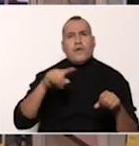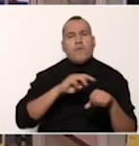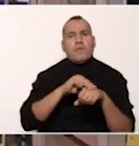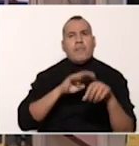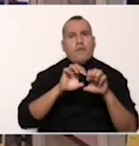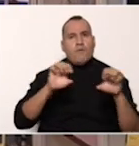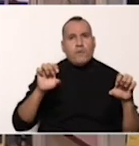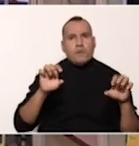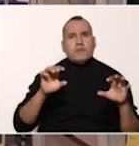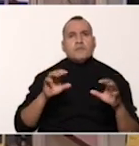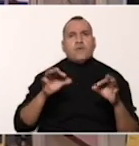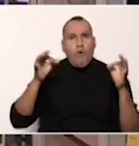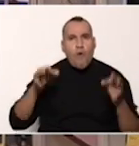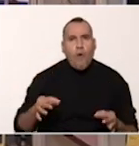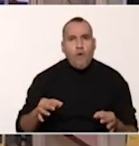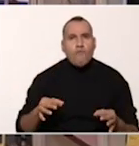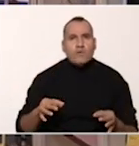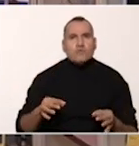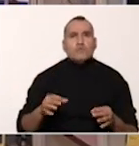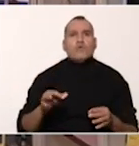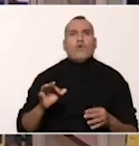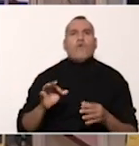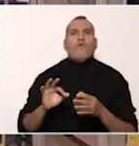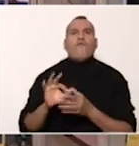@MPPeducación, y la cuenta oficial de Fundavit,